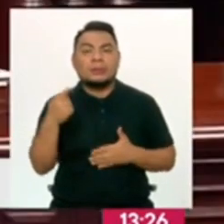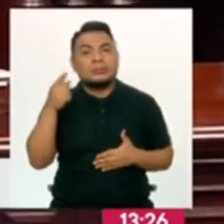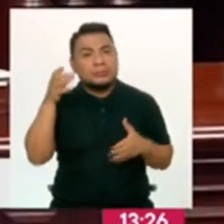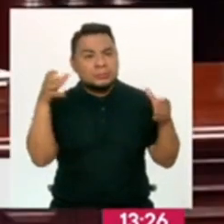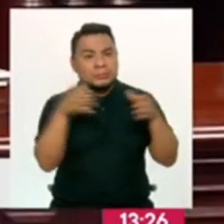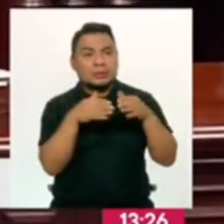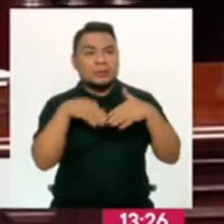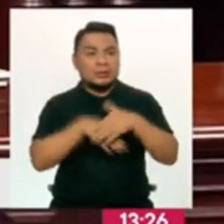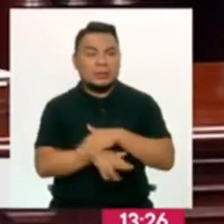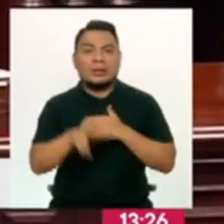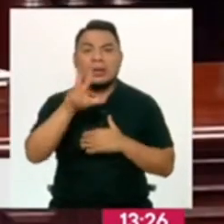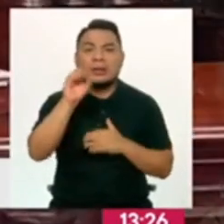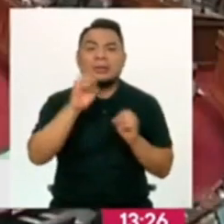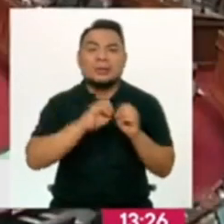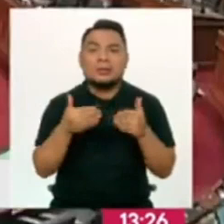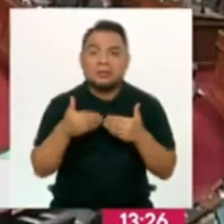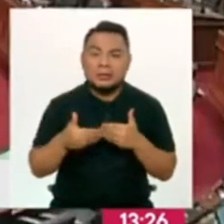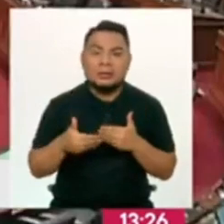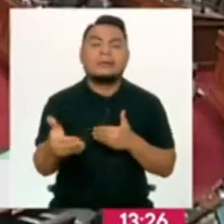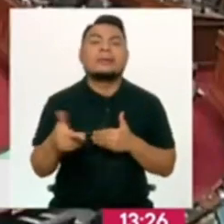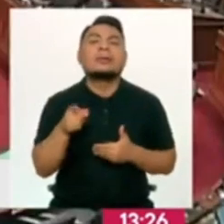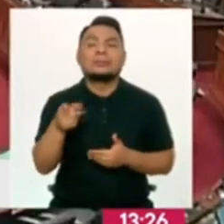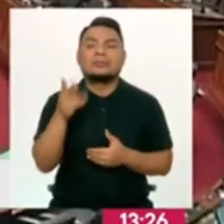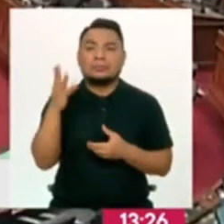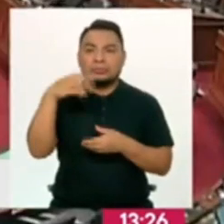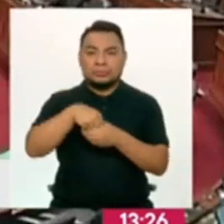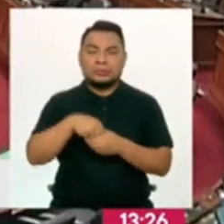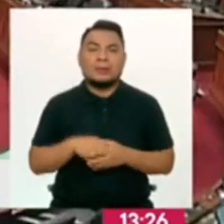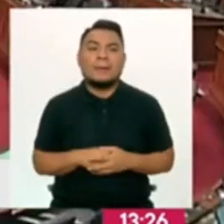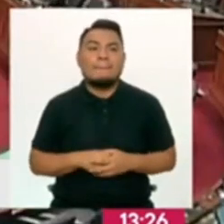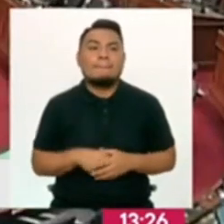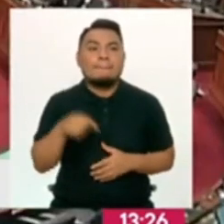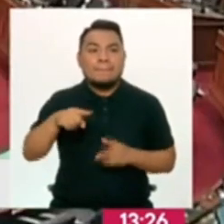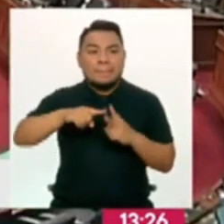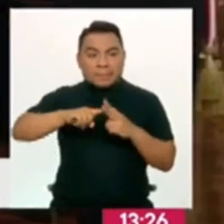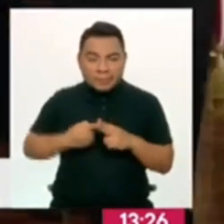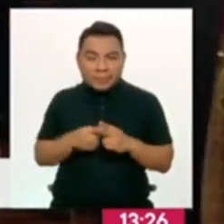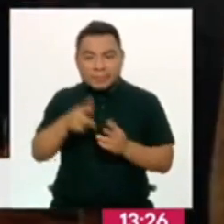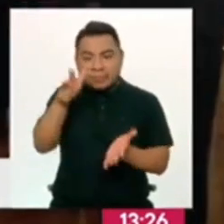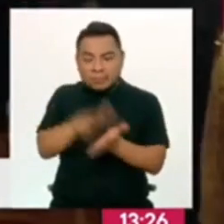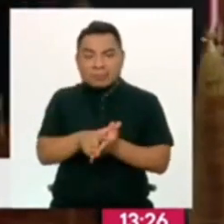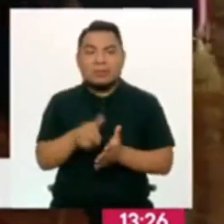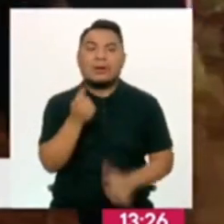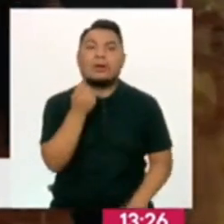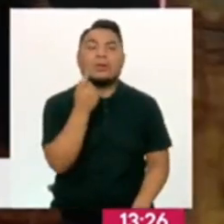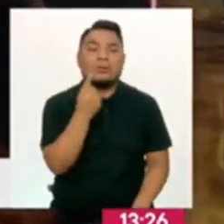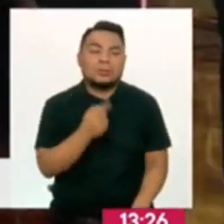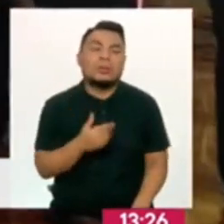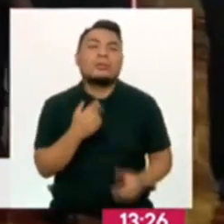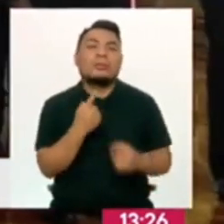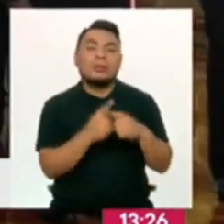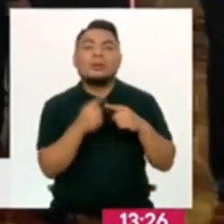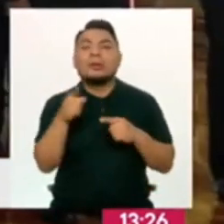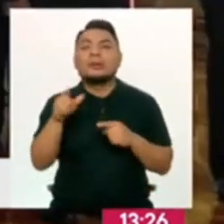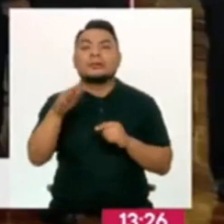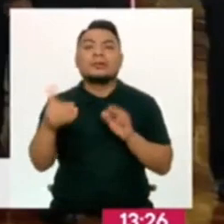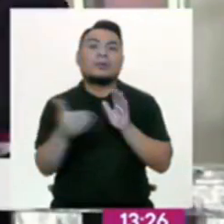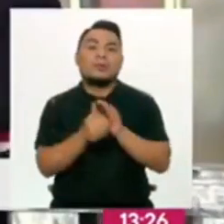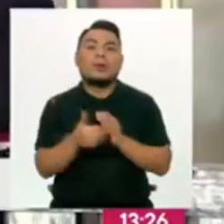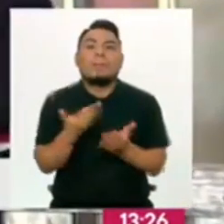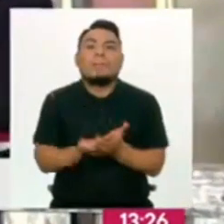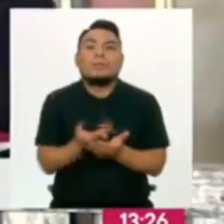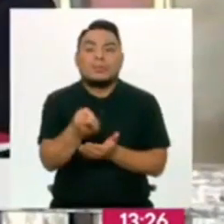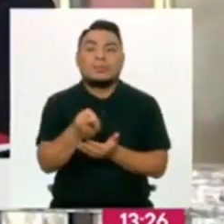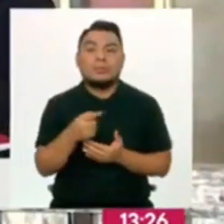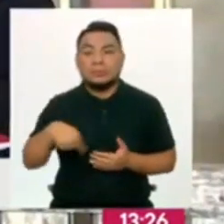Congreso dentro de los 30 días siguientes a su nombramiento. Esta iniciativa, aprobada con 11 votos a favor y 5 en contra, propone